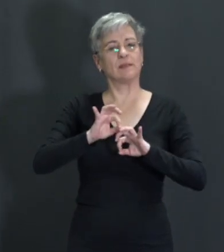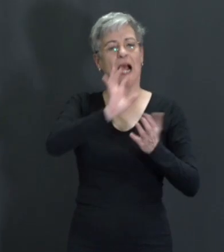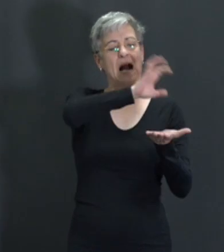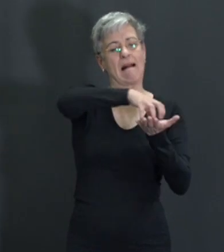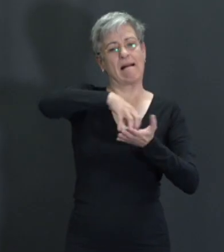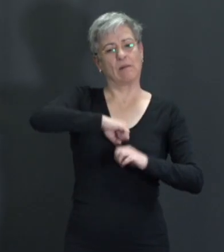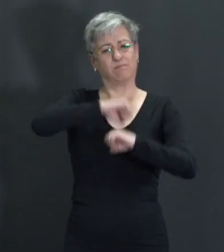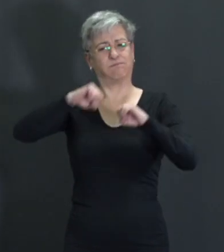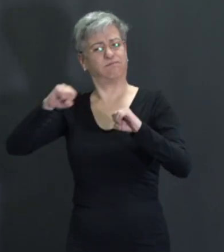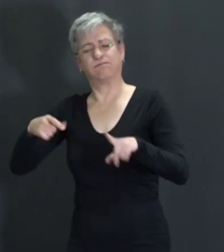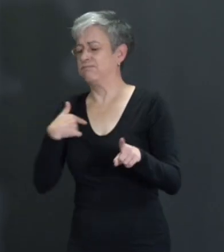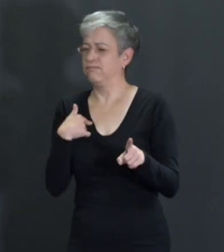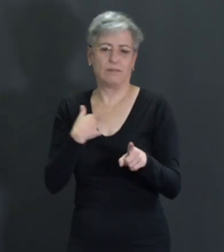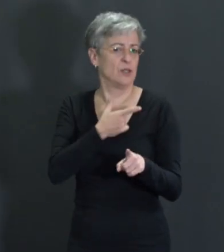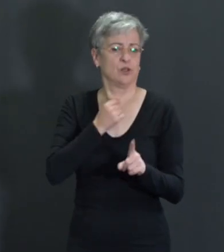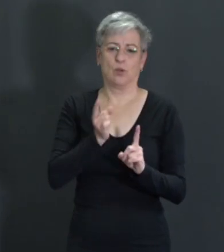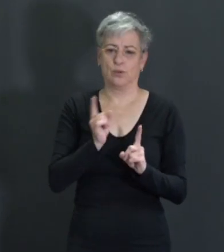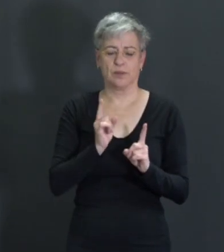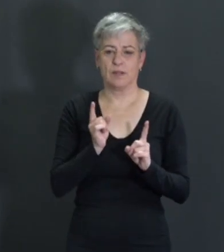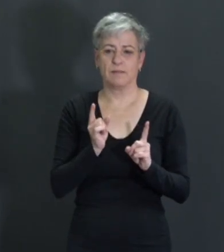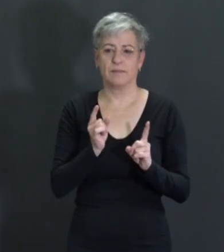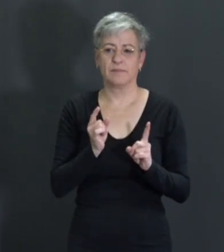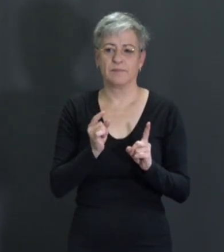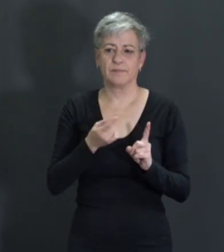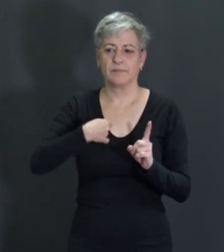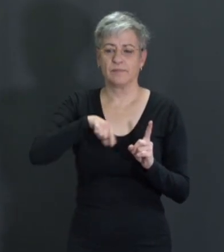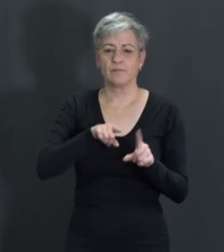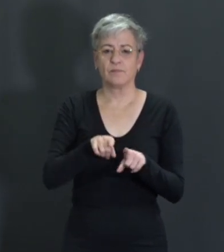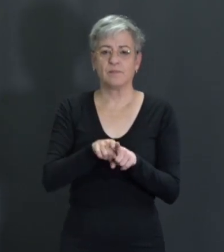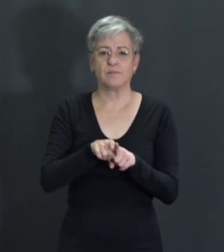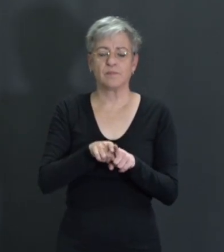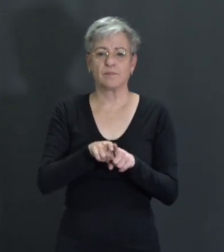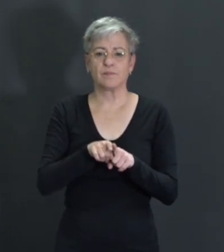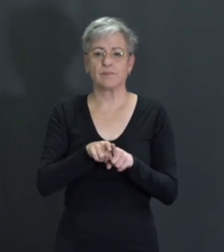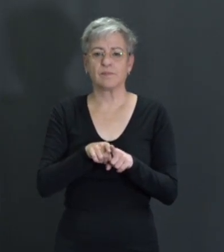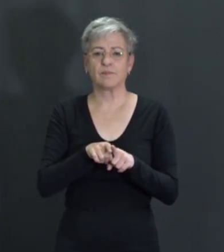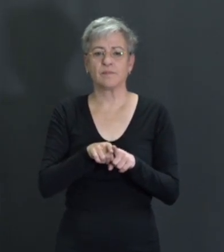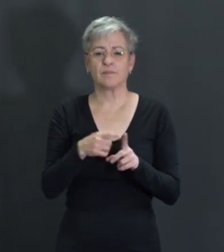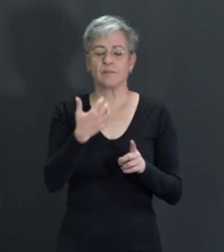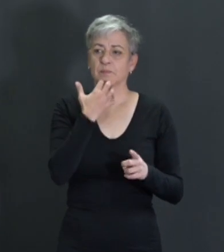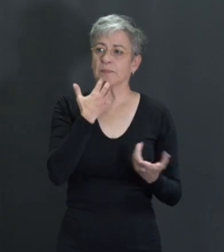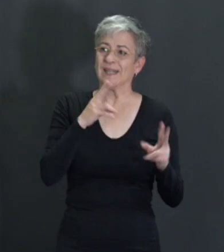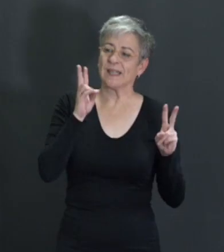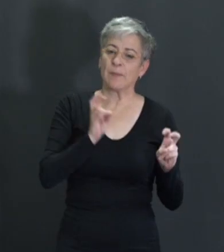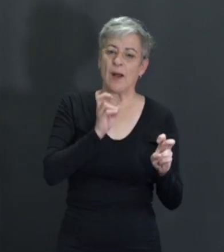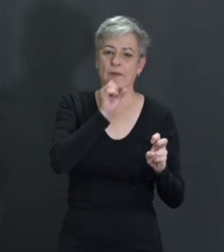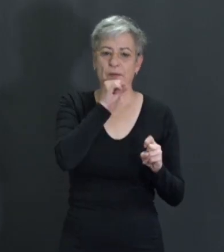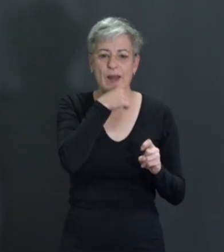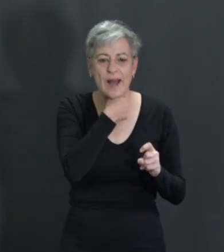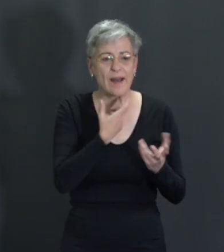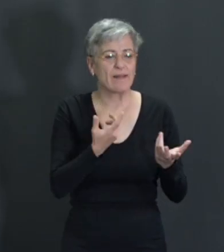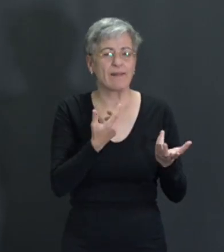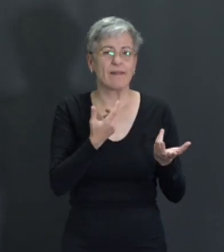nos gustan nada, ¿no? Y que a los que estamos muy abocados, en el caso de la vejez, pues por razones